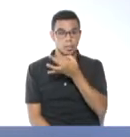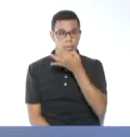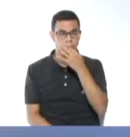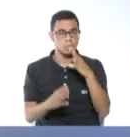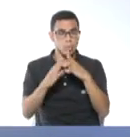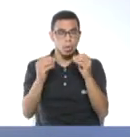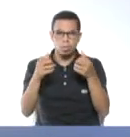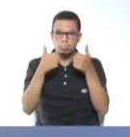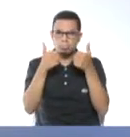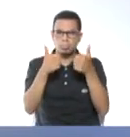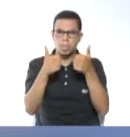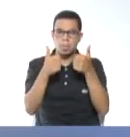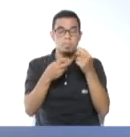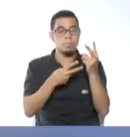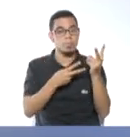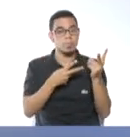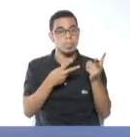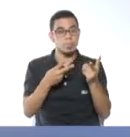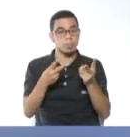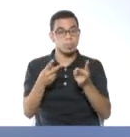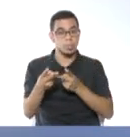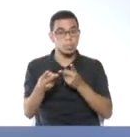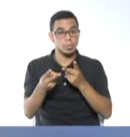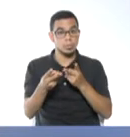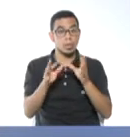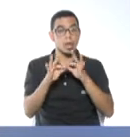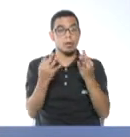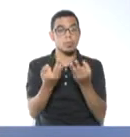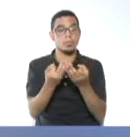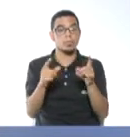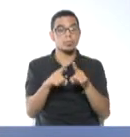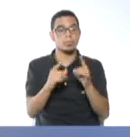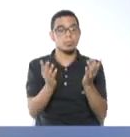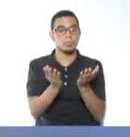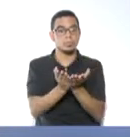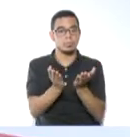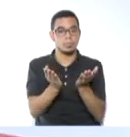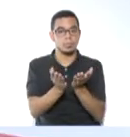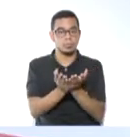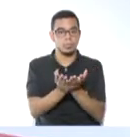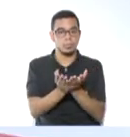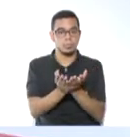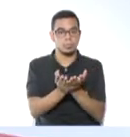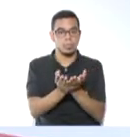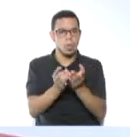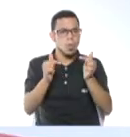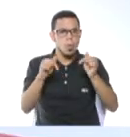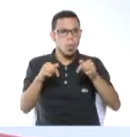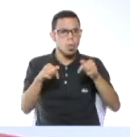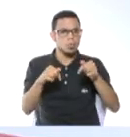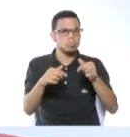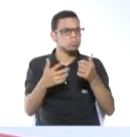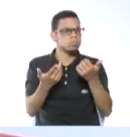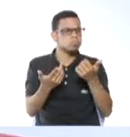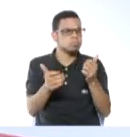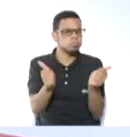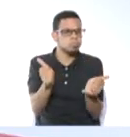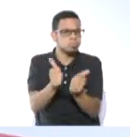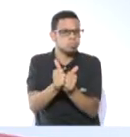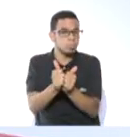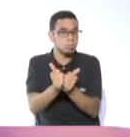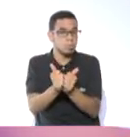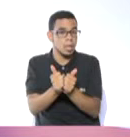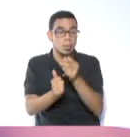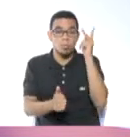están? Bienvenidos nuevamente a su programa Cada Familia una Escuela. Hoy nos acompaña la profesora